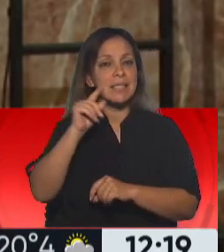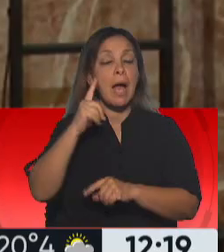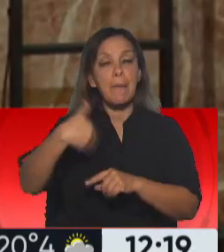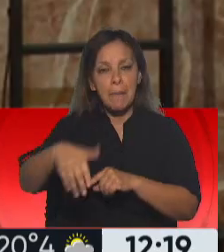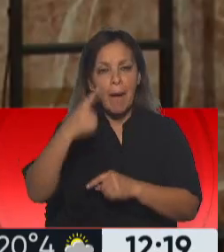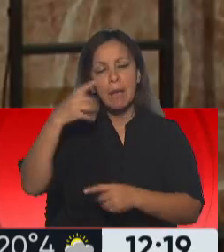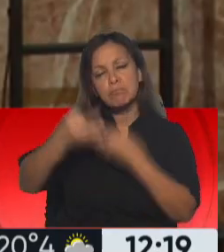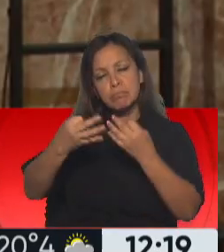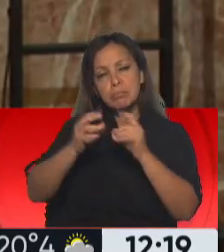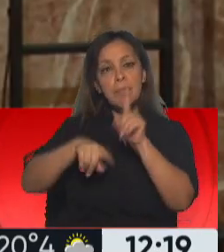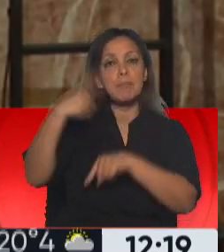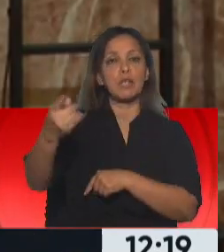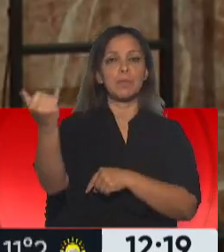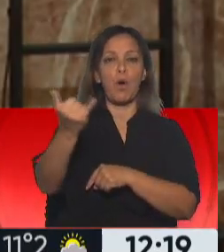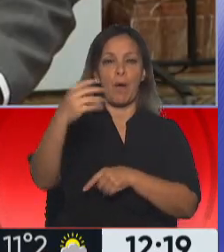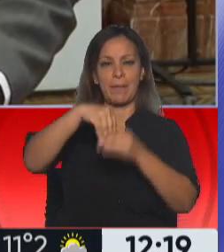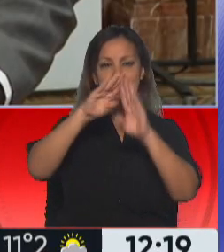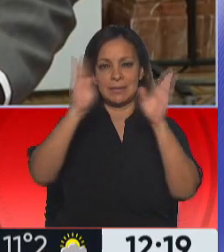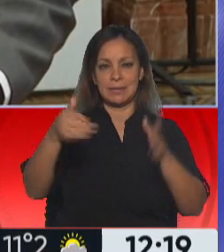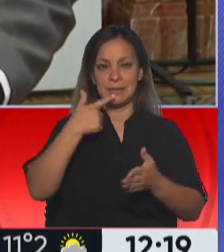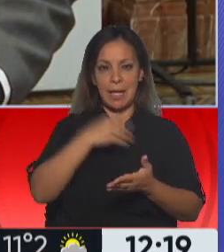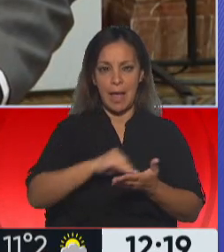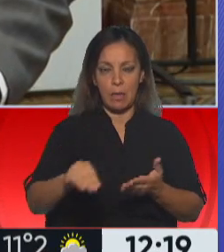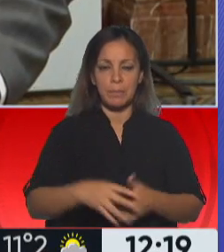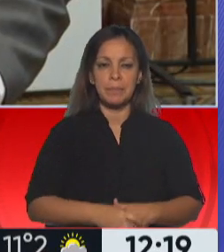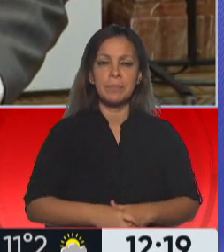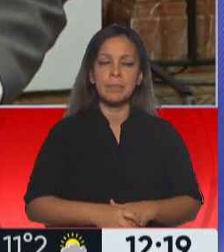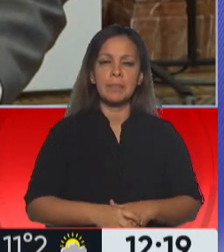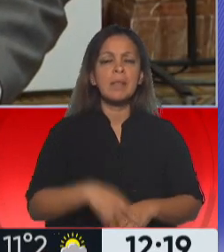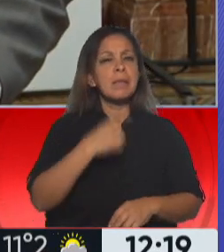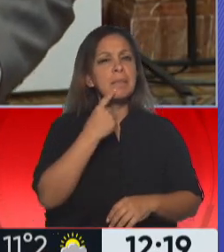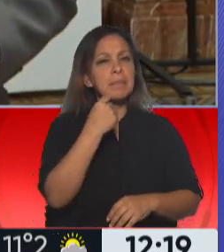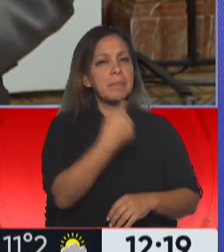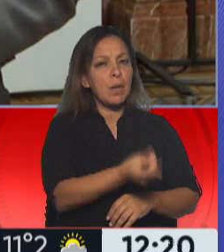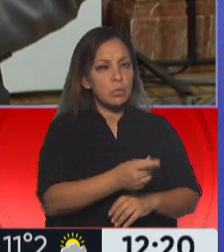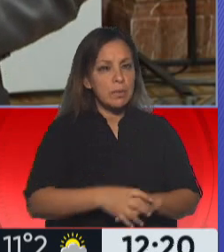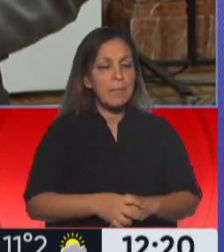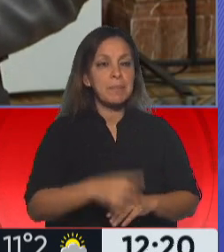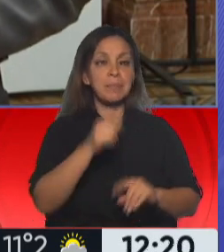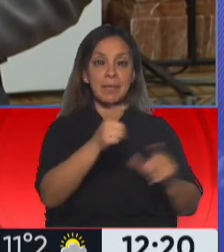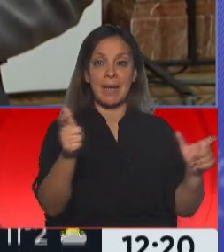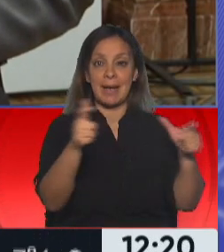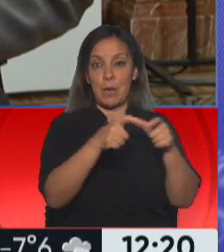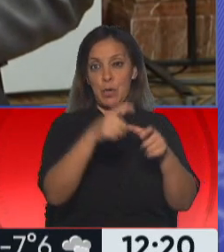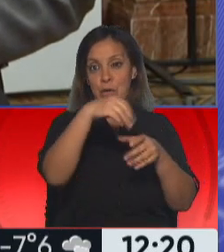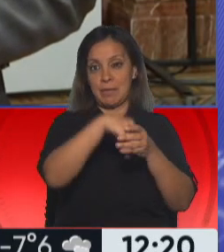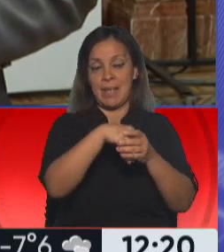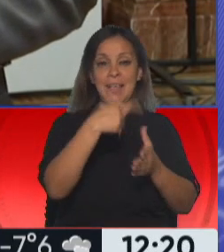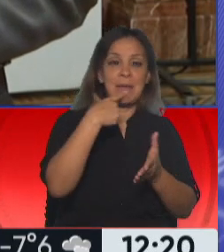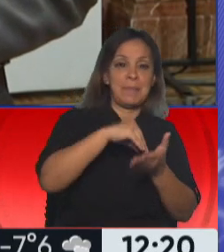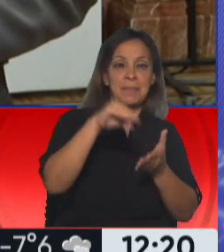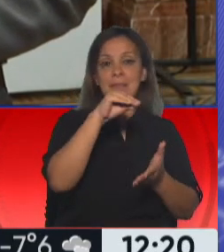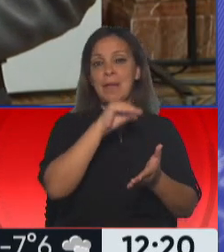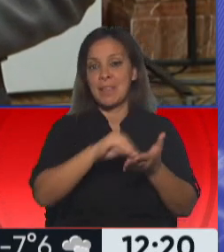recinto del Senado Nacional. Fernando, ¿habrá tenido algo que ver en esta suspensión de la reunión el escándalo